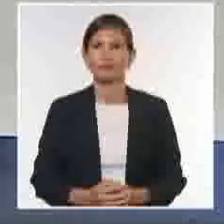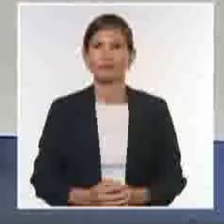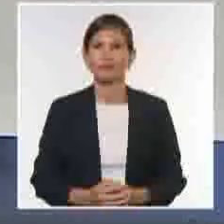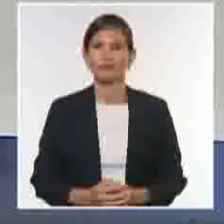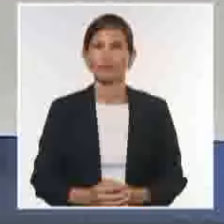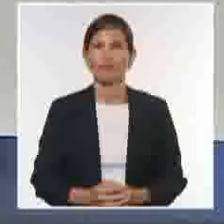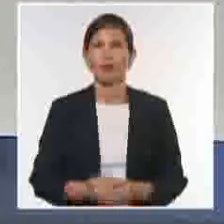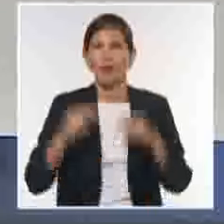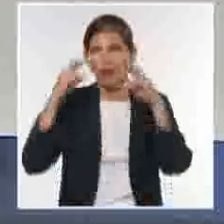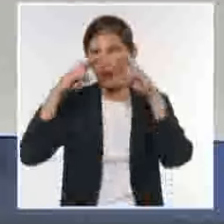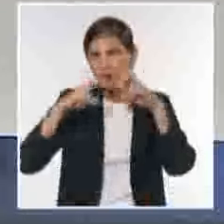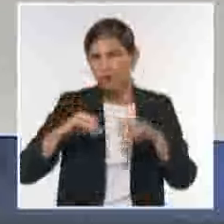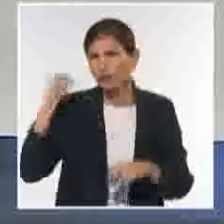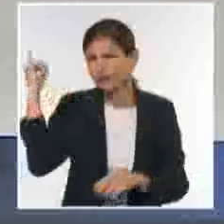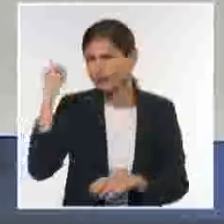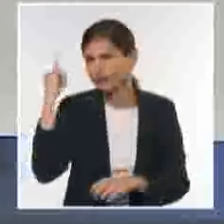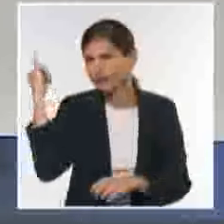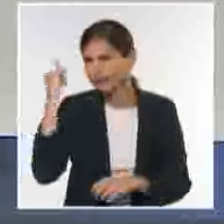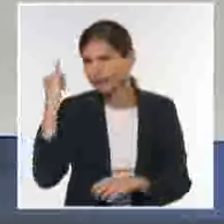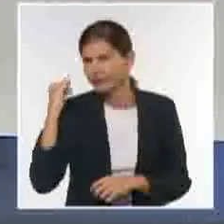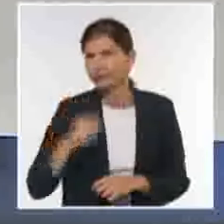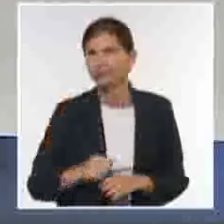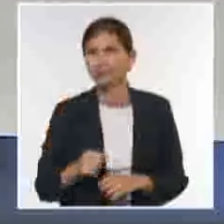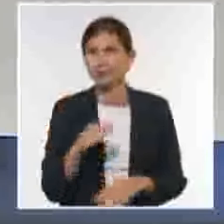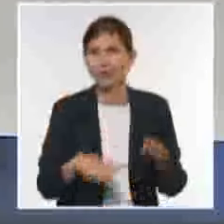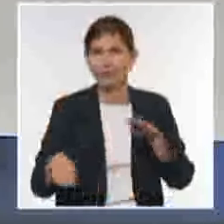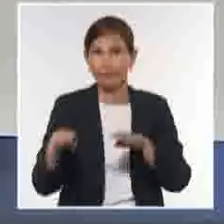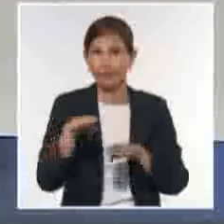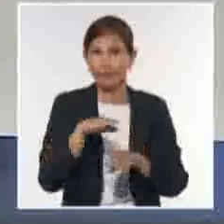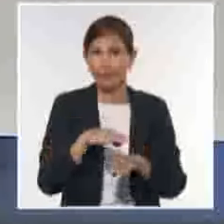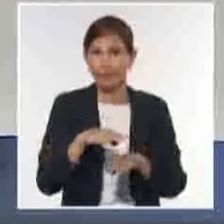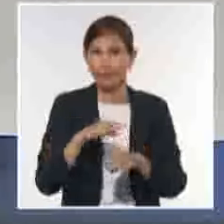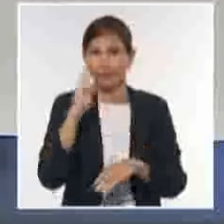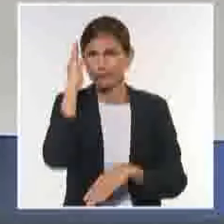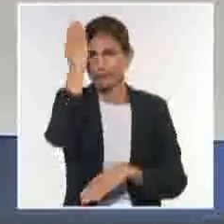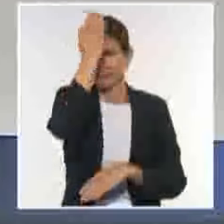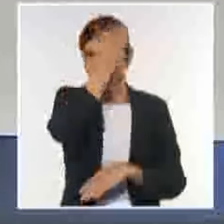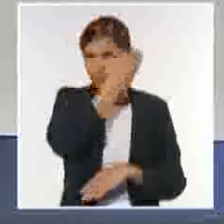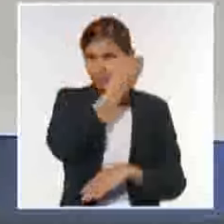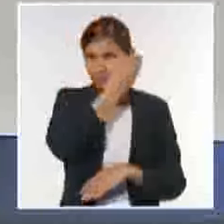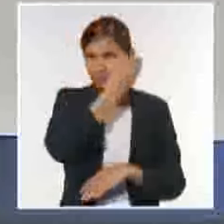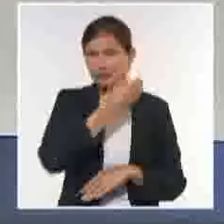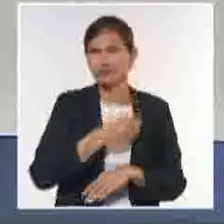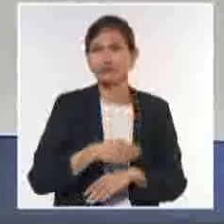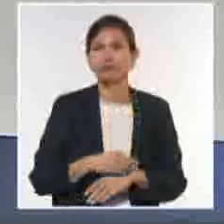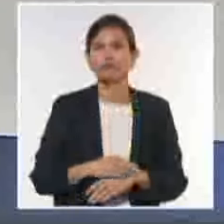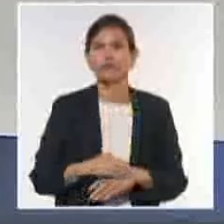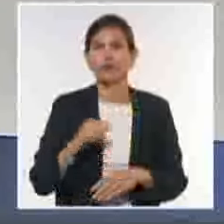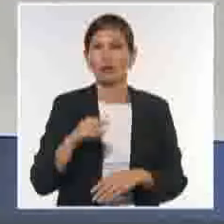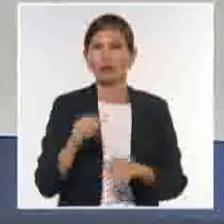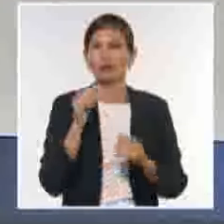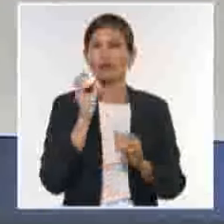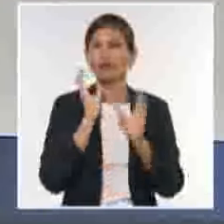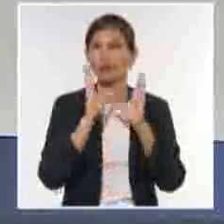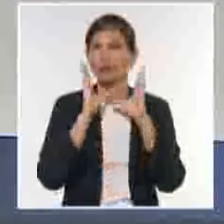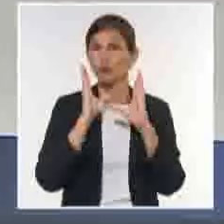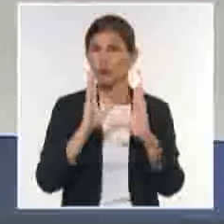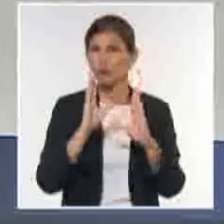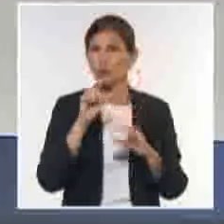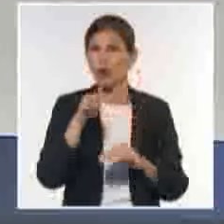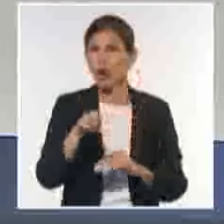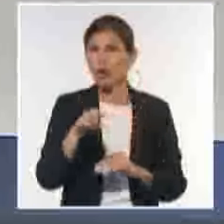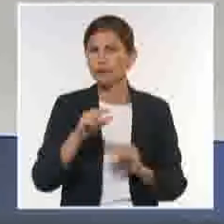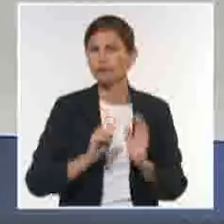Revisamos temas internacionales. El ministro de Relaciones Exteriores de la República de Cuba, Bruno Rodríguez Parrilla, denunció ante la Organización de